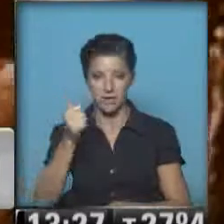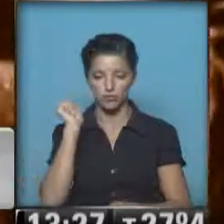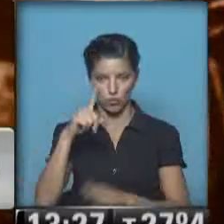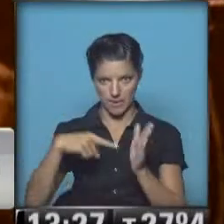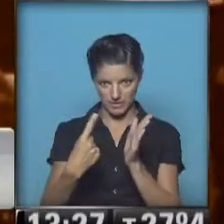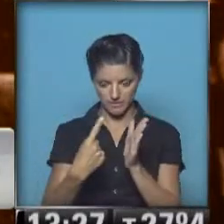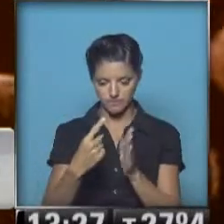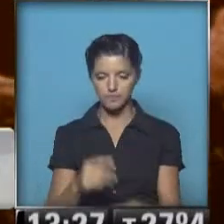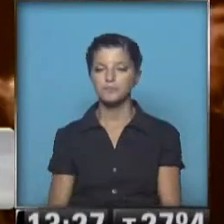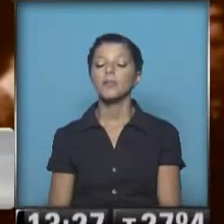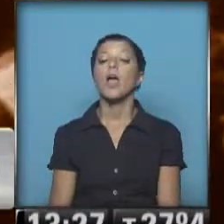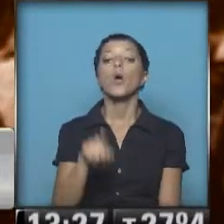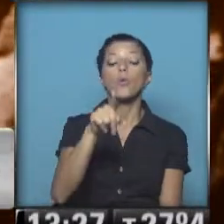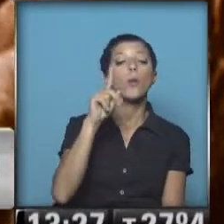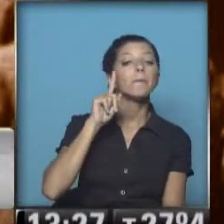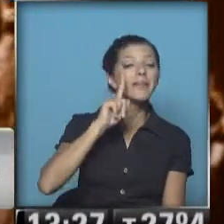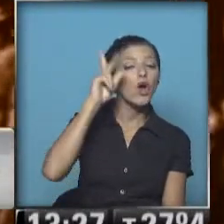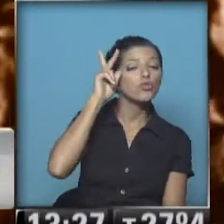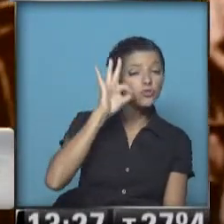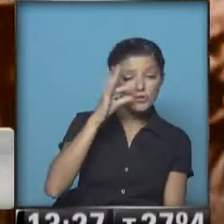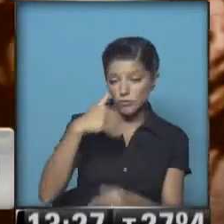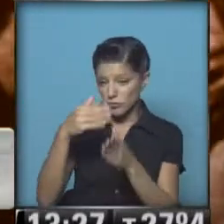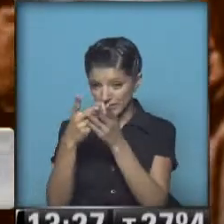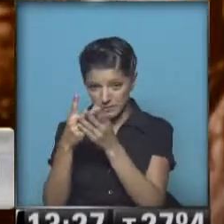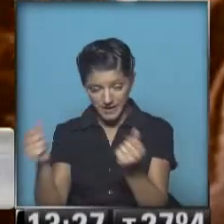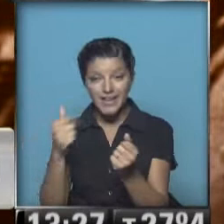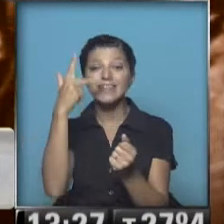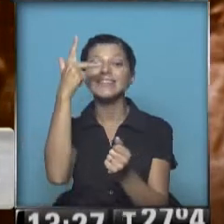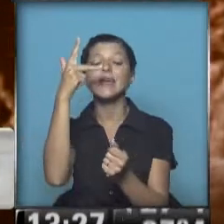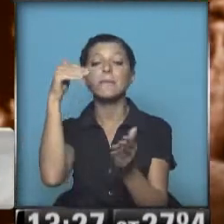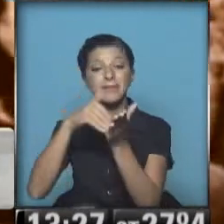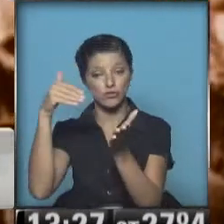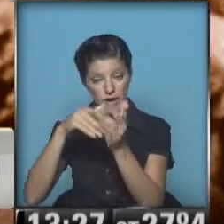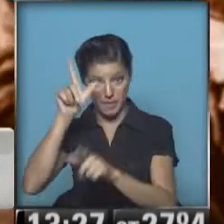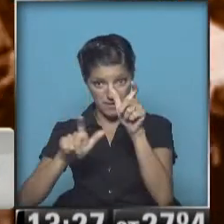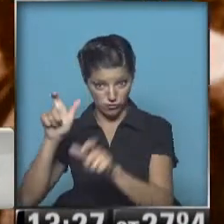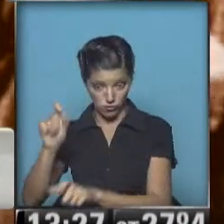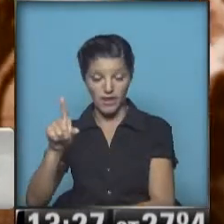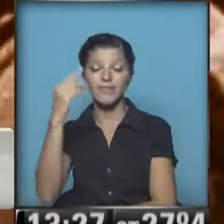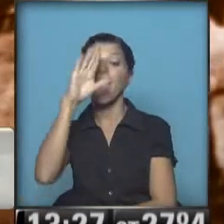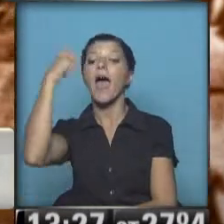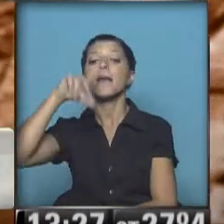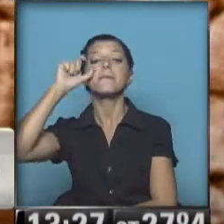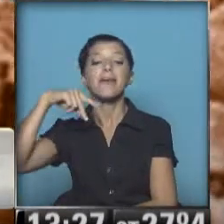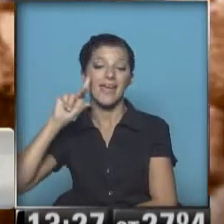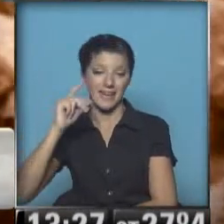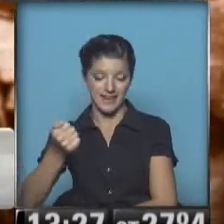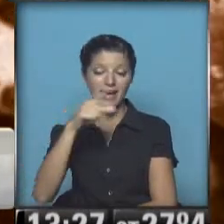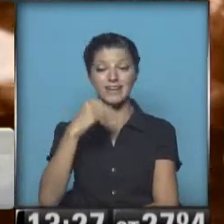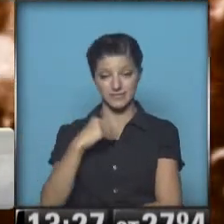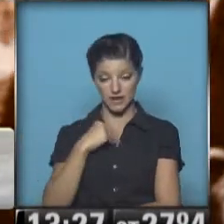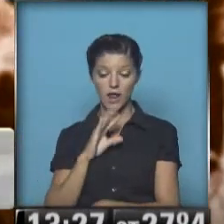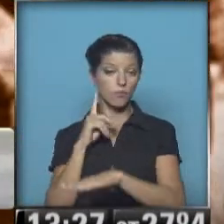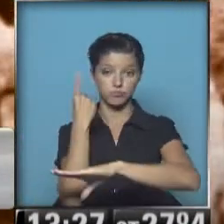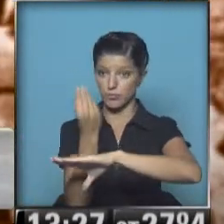A fines del siglo XIX, unos 3 millones de armenios, fundamentalmente cristianos, vivían dentro del Imperio Otomano como